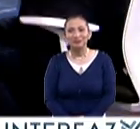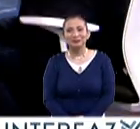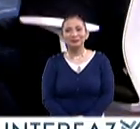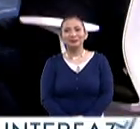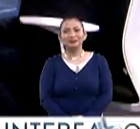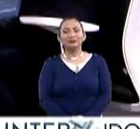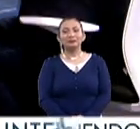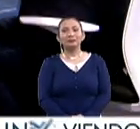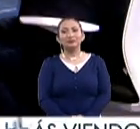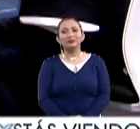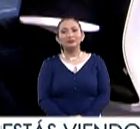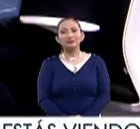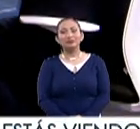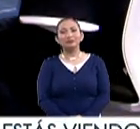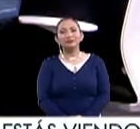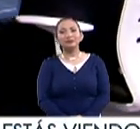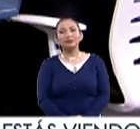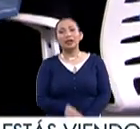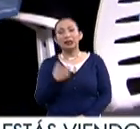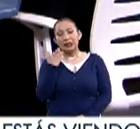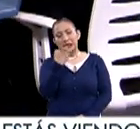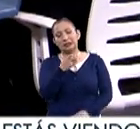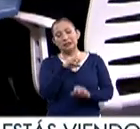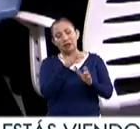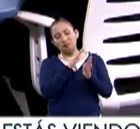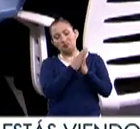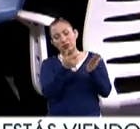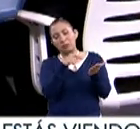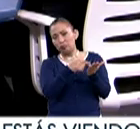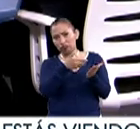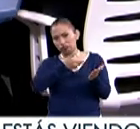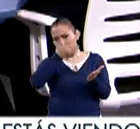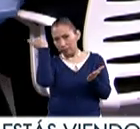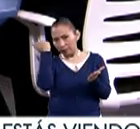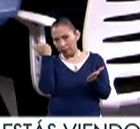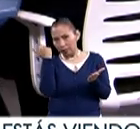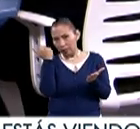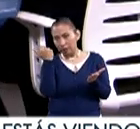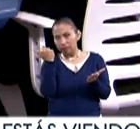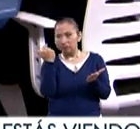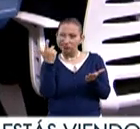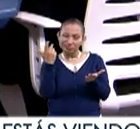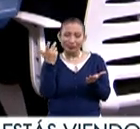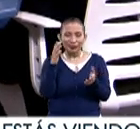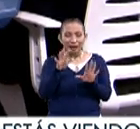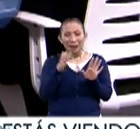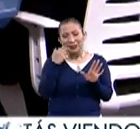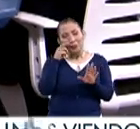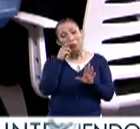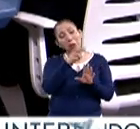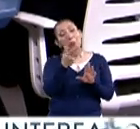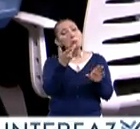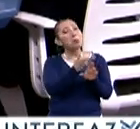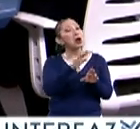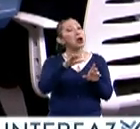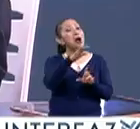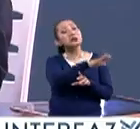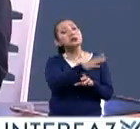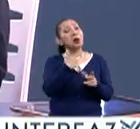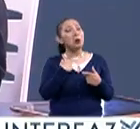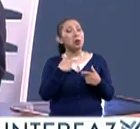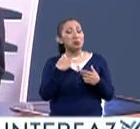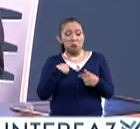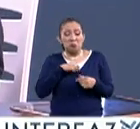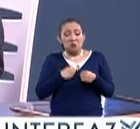Remasterizada, así es. Pues es una obra que yo no sabía. Ajá. Luego solamente vemos lo que pasa en nuestro pequeño